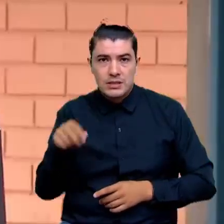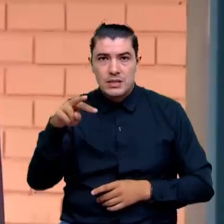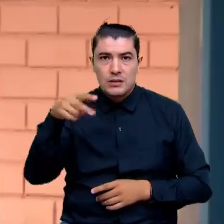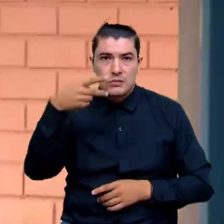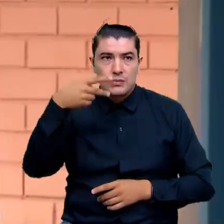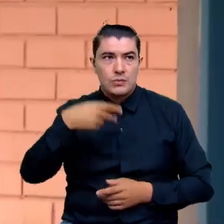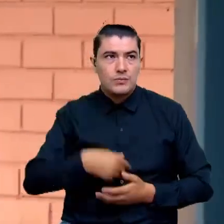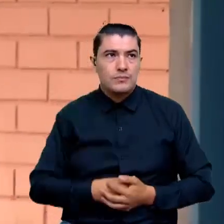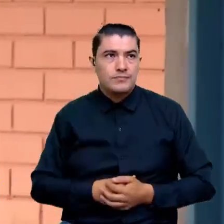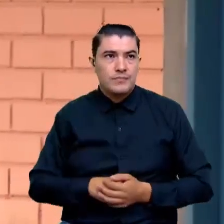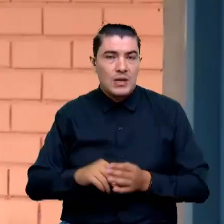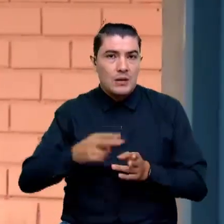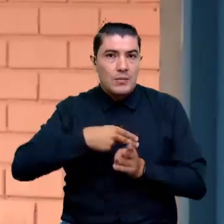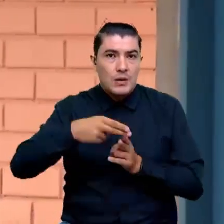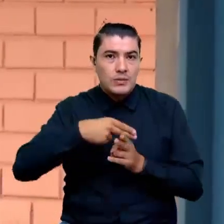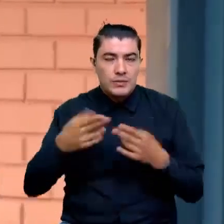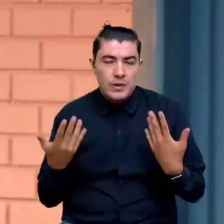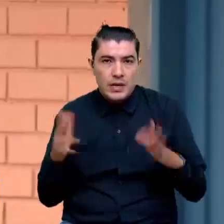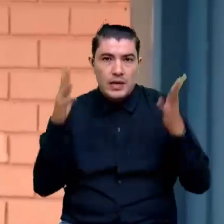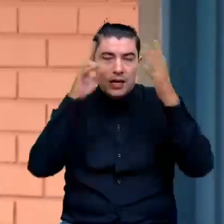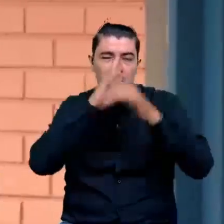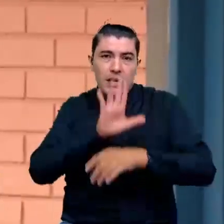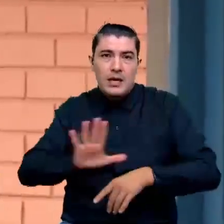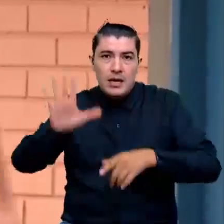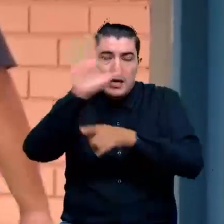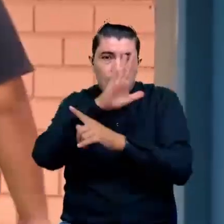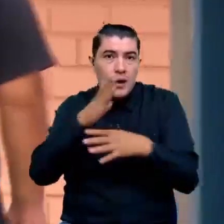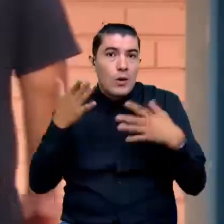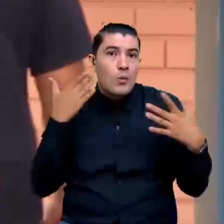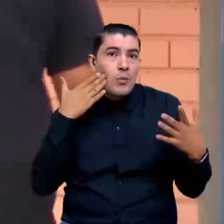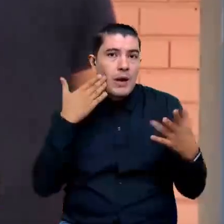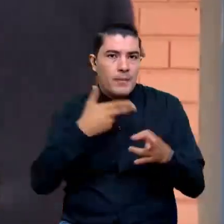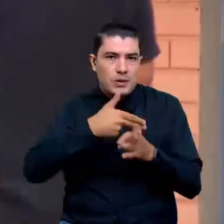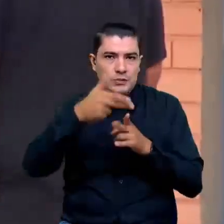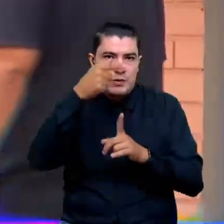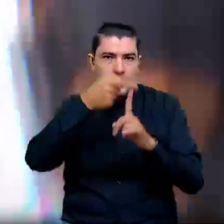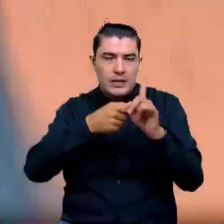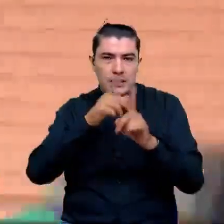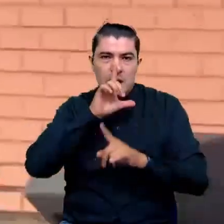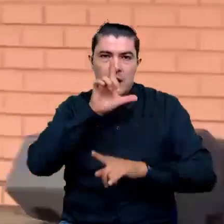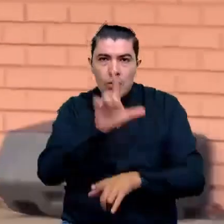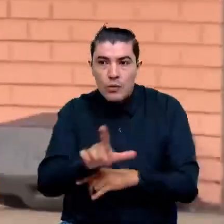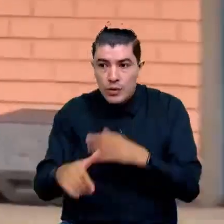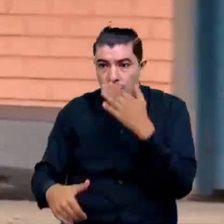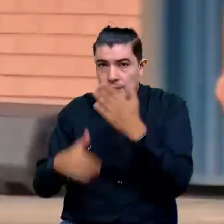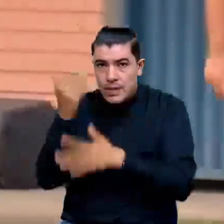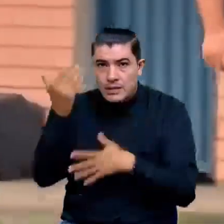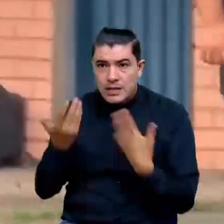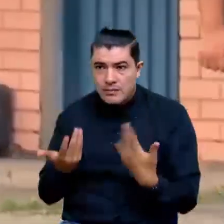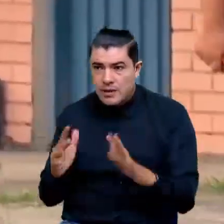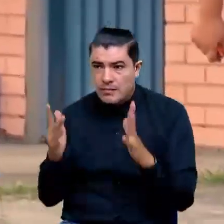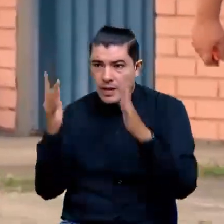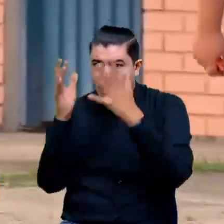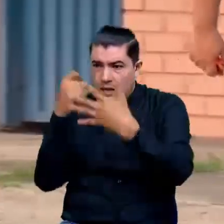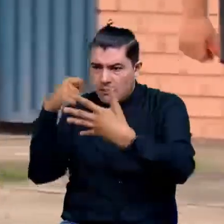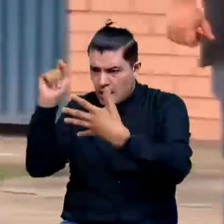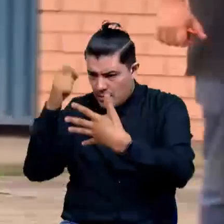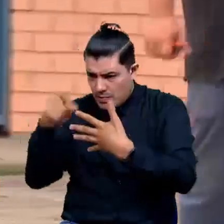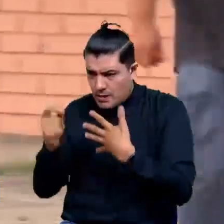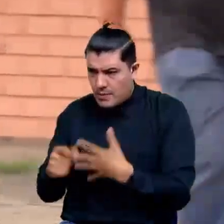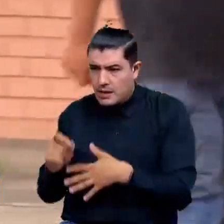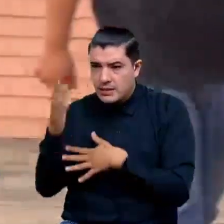el próximo evento nacional será en el mes de julio donde se iniciará la puntuación para la clasificación a los juegos deportivos